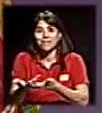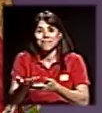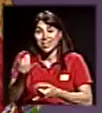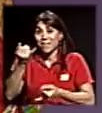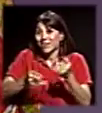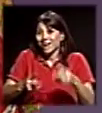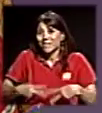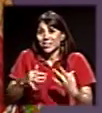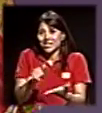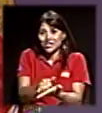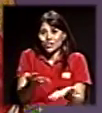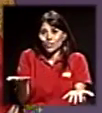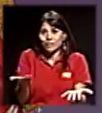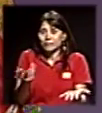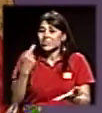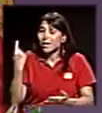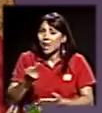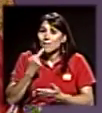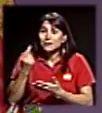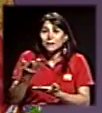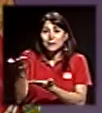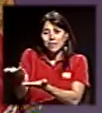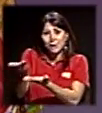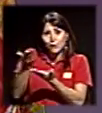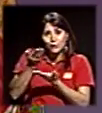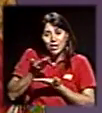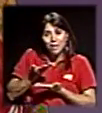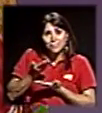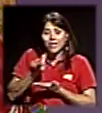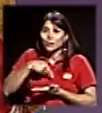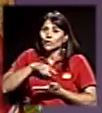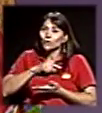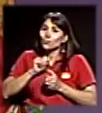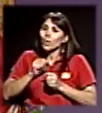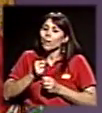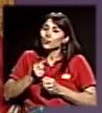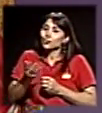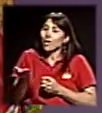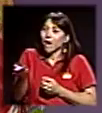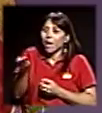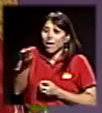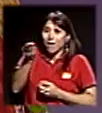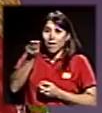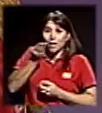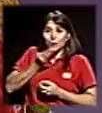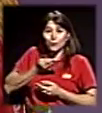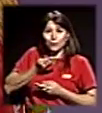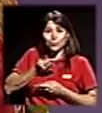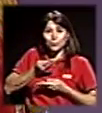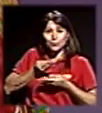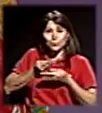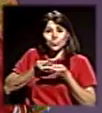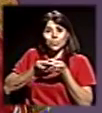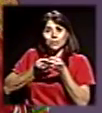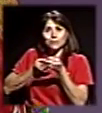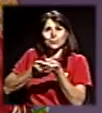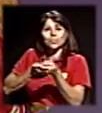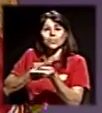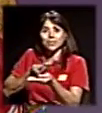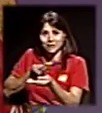eso nos da constantemente una ofrenda y y podemos abrazar lo que nos ofrece si tenemos la pausa para